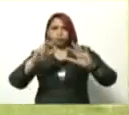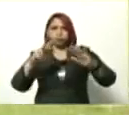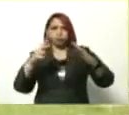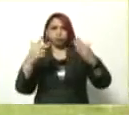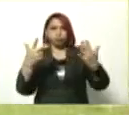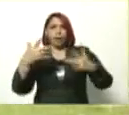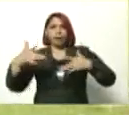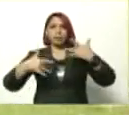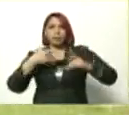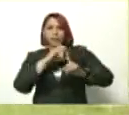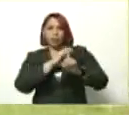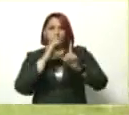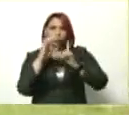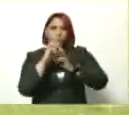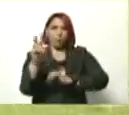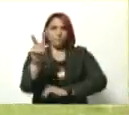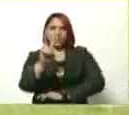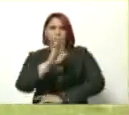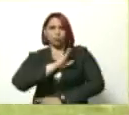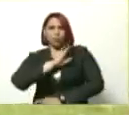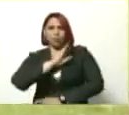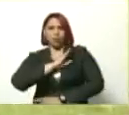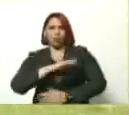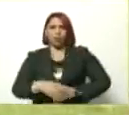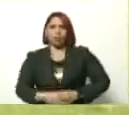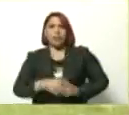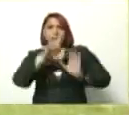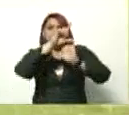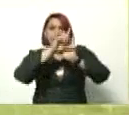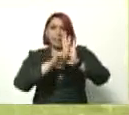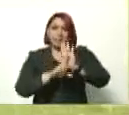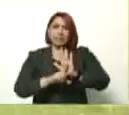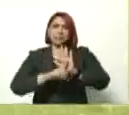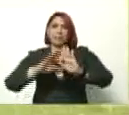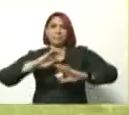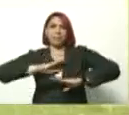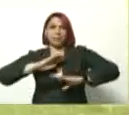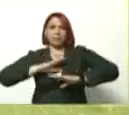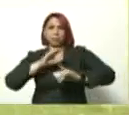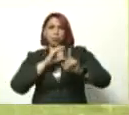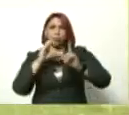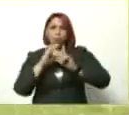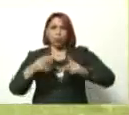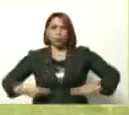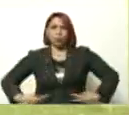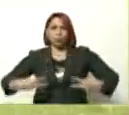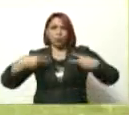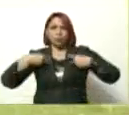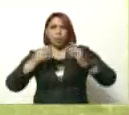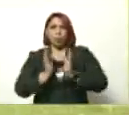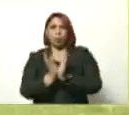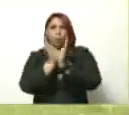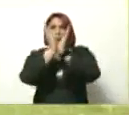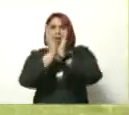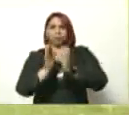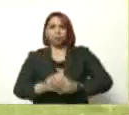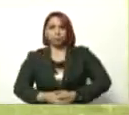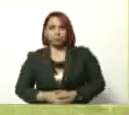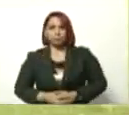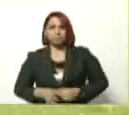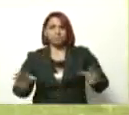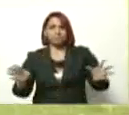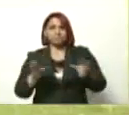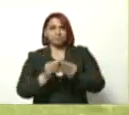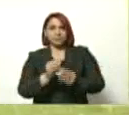manifestación cultural venezolana en la lista del patrimonio cultural inmaterial de la humanidad desde la cámara de juniors